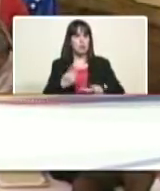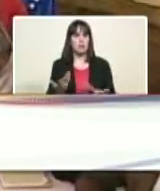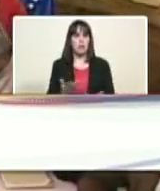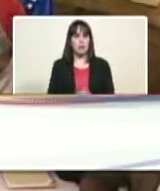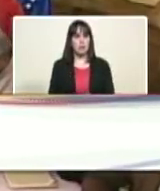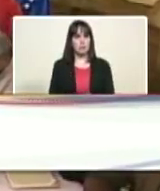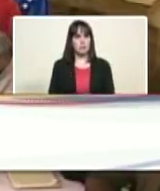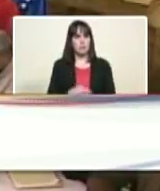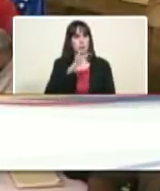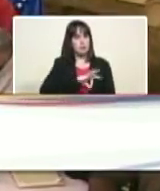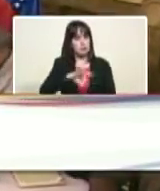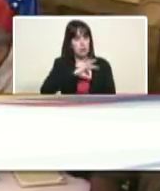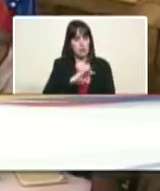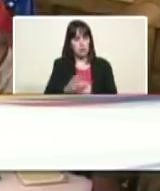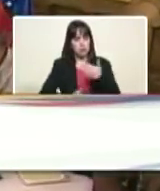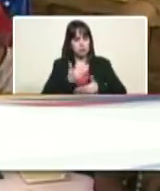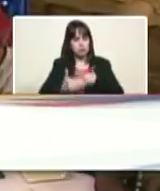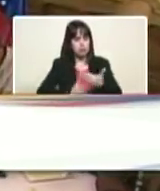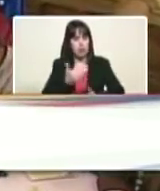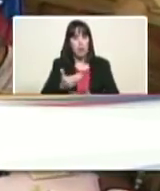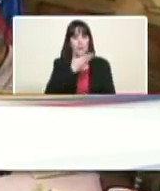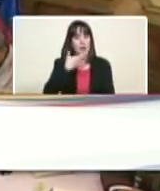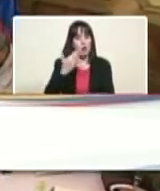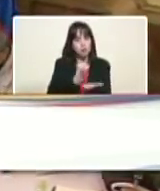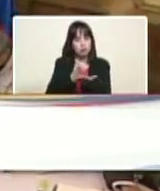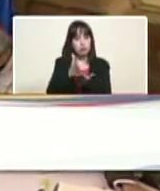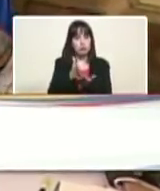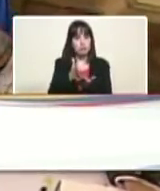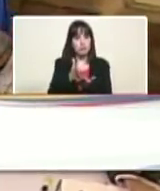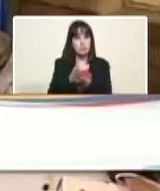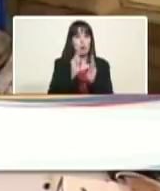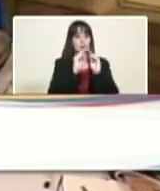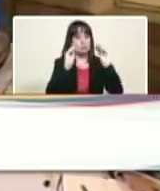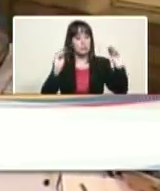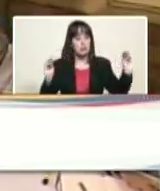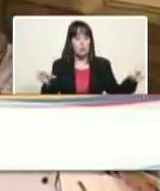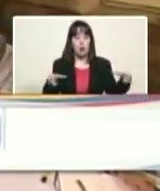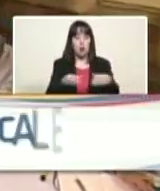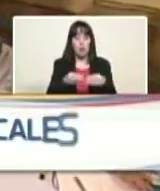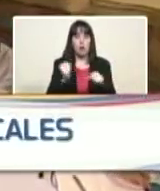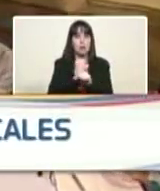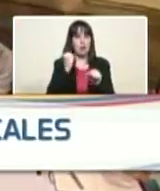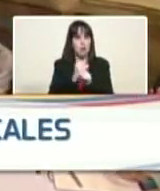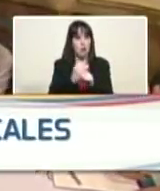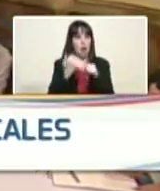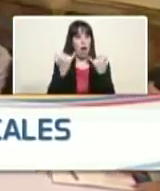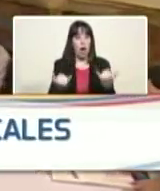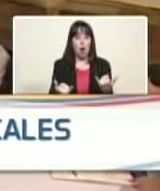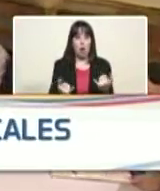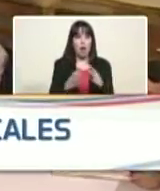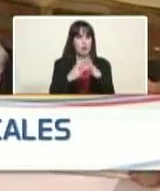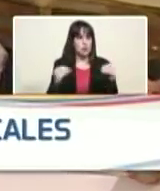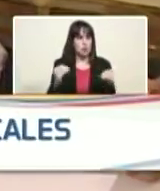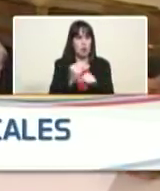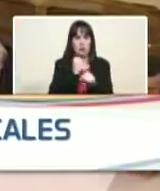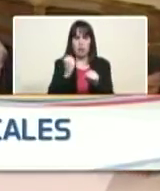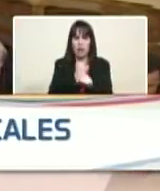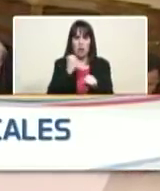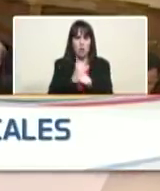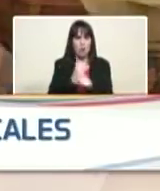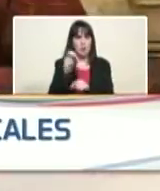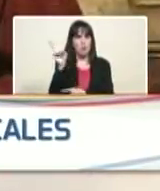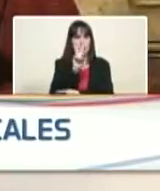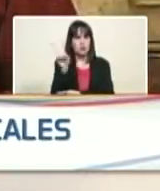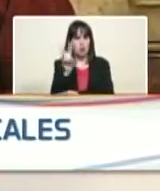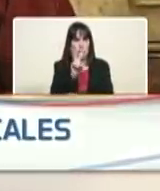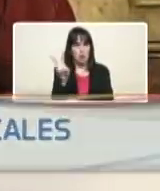venezolano, retomar el rumbo. Por eso he convocado a la clase obrera y a partir de esta reunión convoco a toda la clase obrera venezolana.